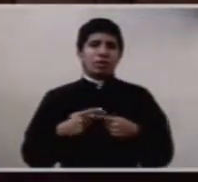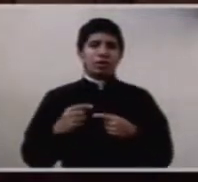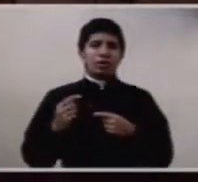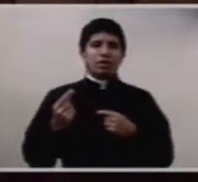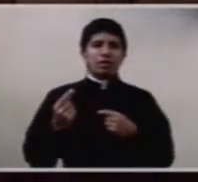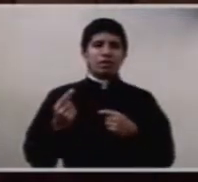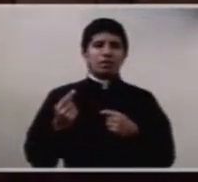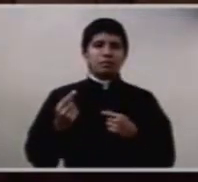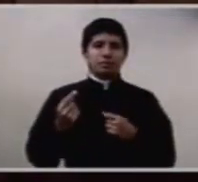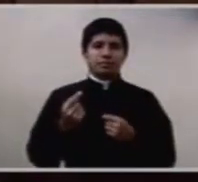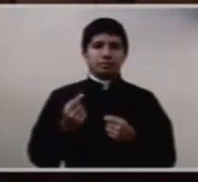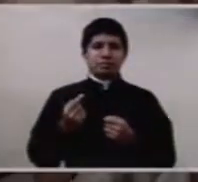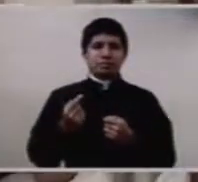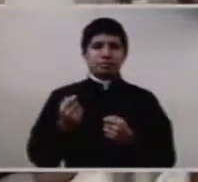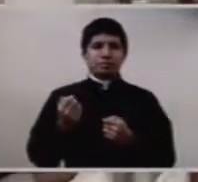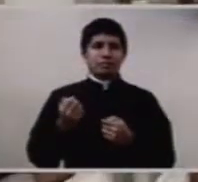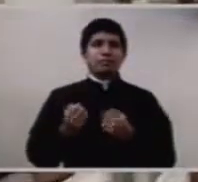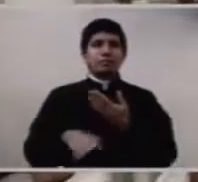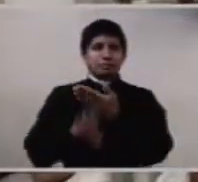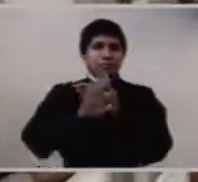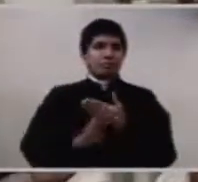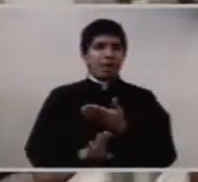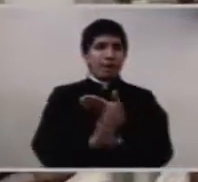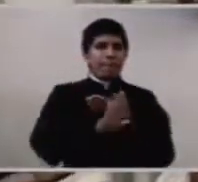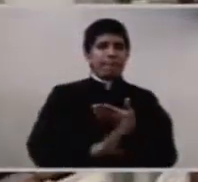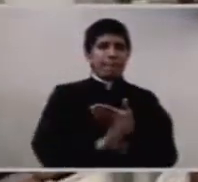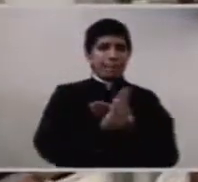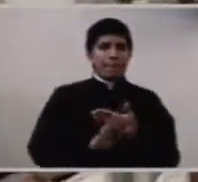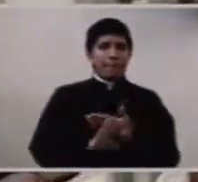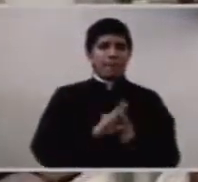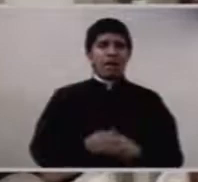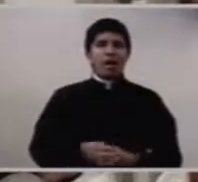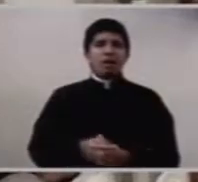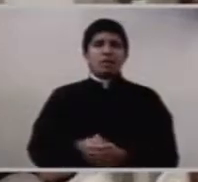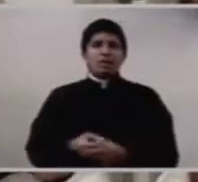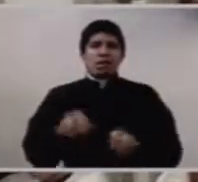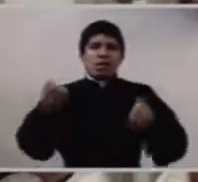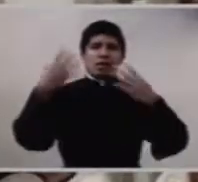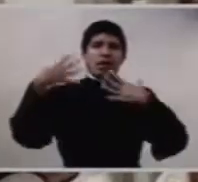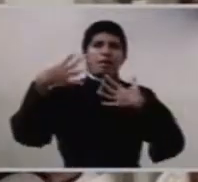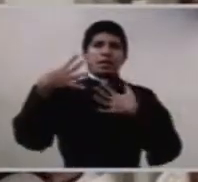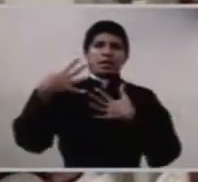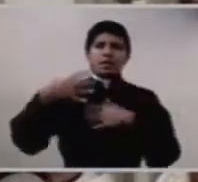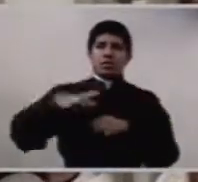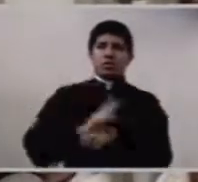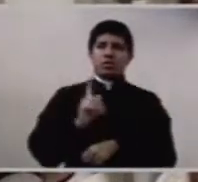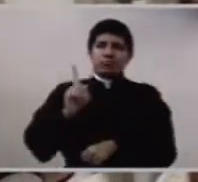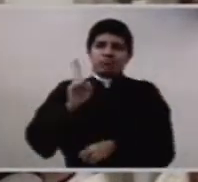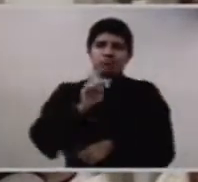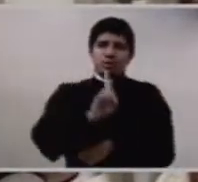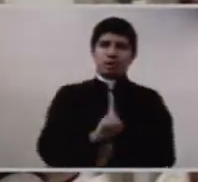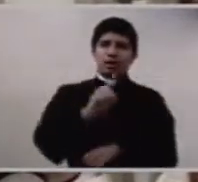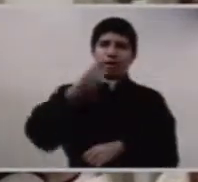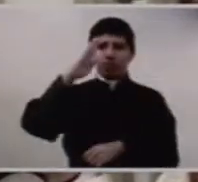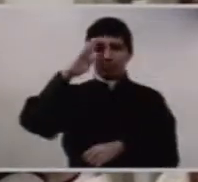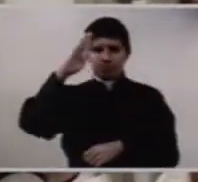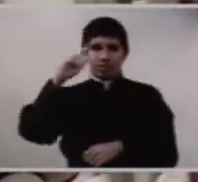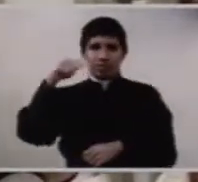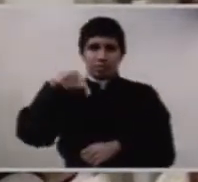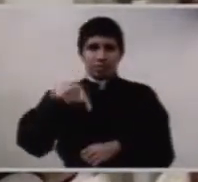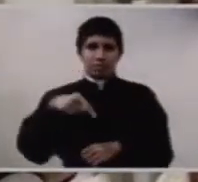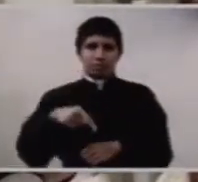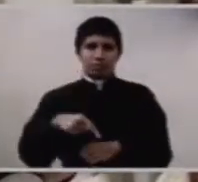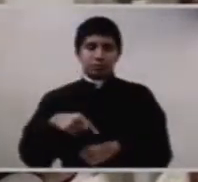el templo y que se sentían amenazadas por la presencia de nuestro Señor, ahora sí, si revisamos